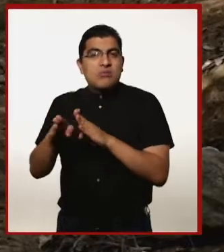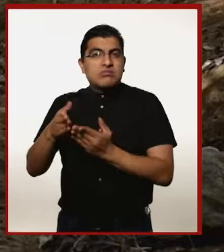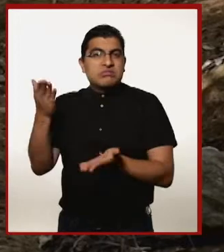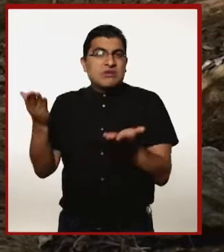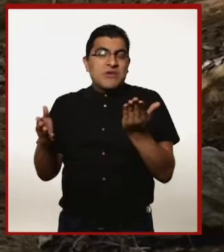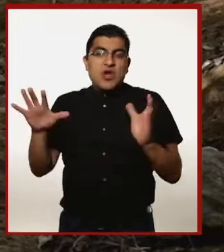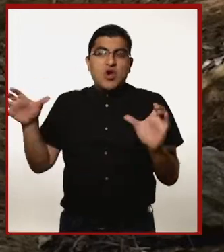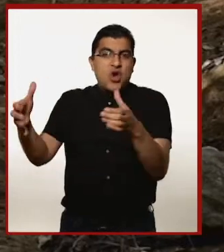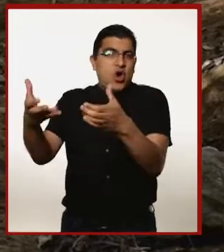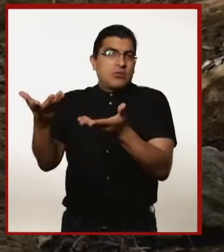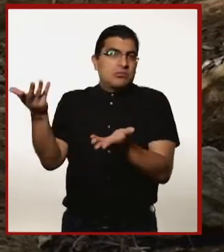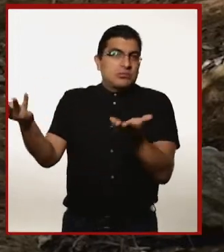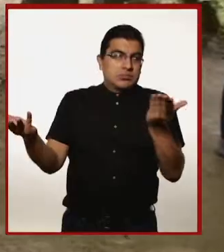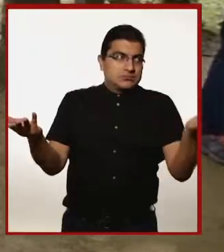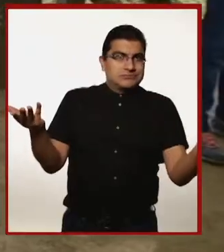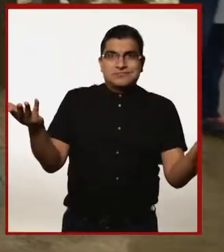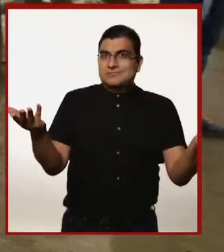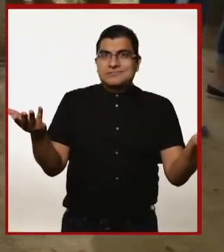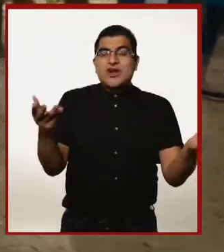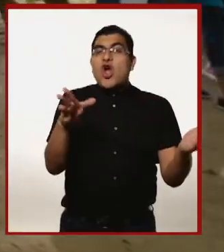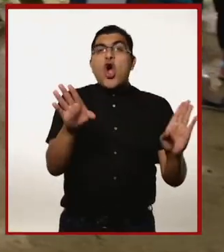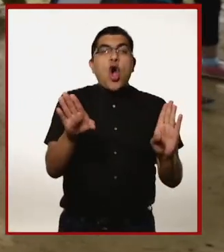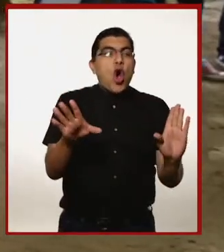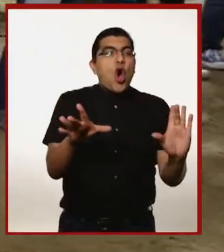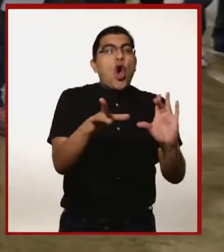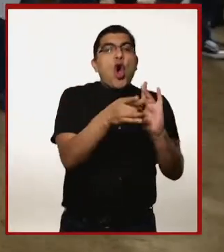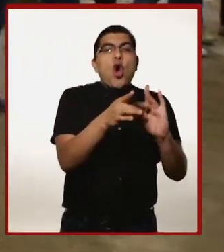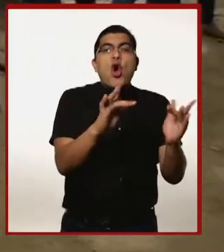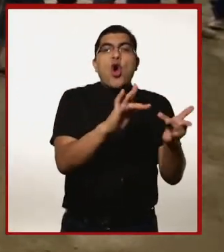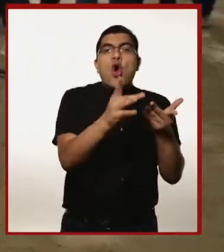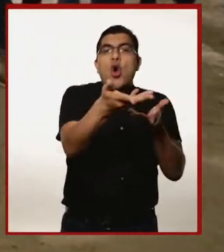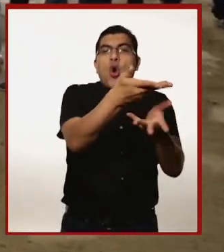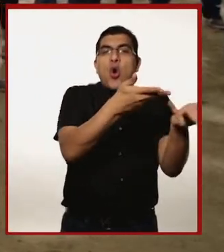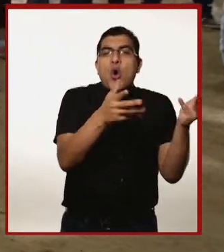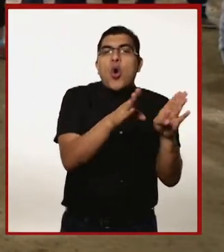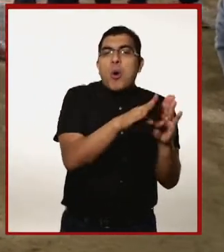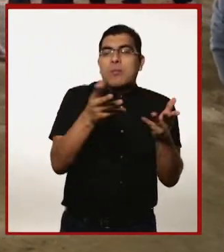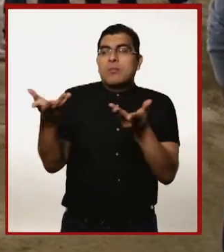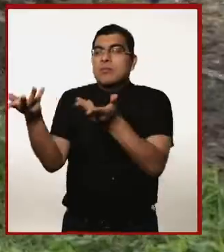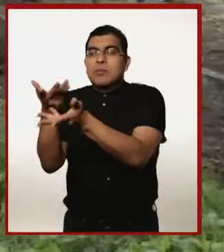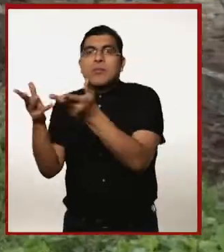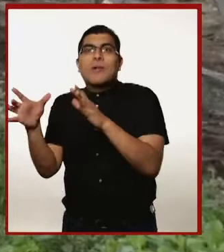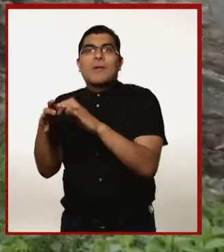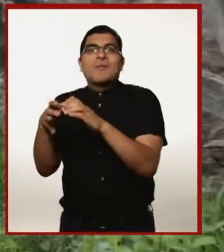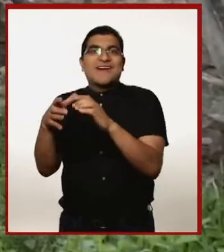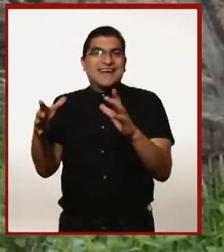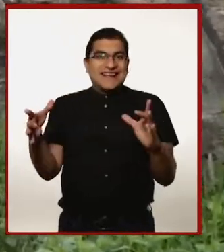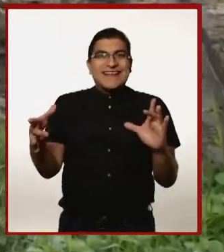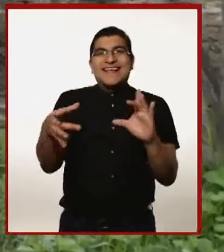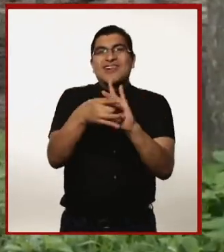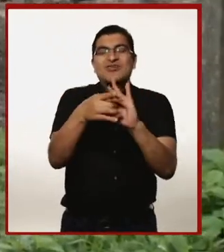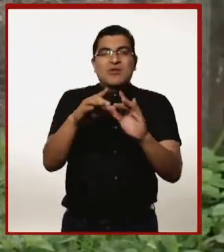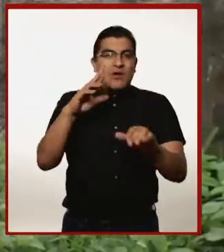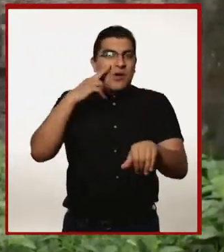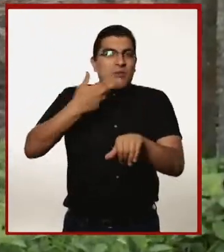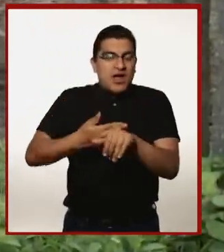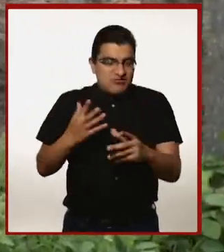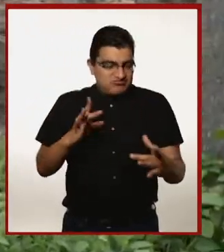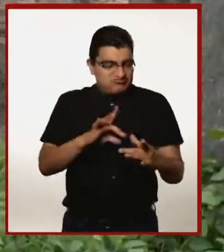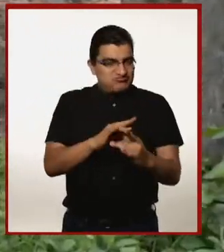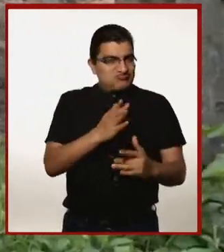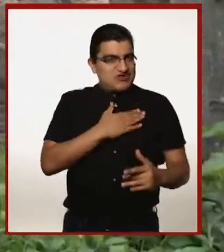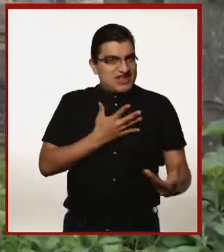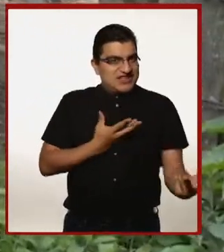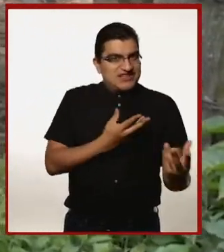que depende más de la propia comunidad, cómo teje su red, cómo genera el compromiso, el arraigo,